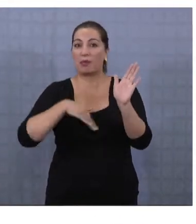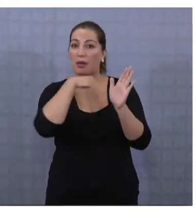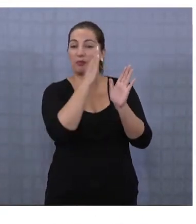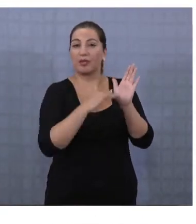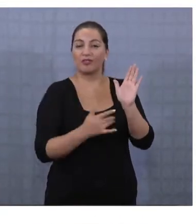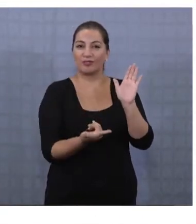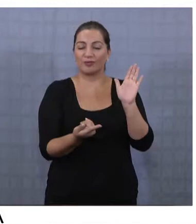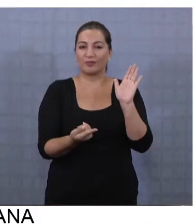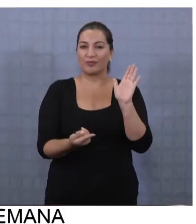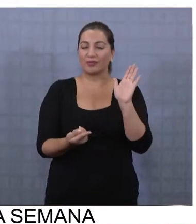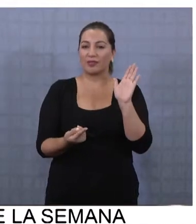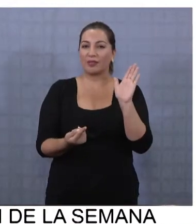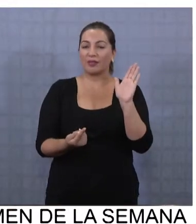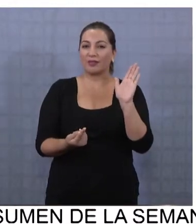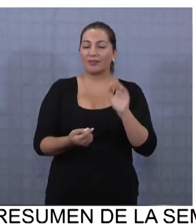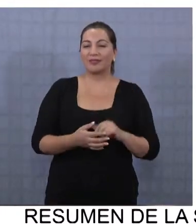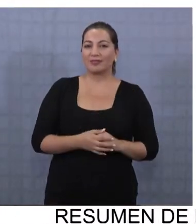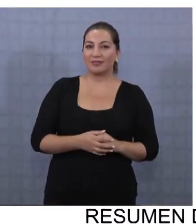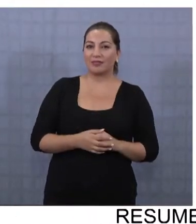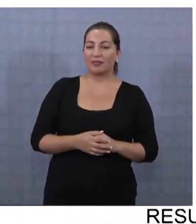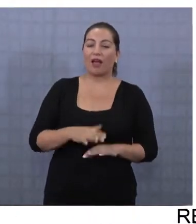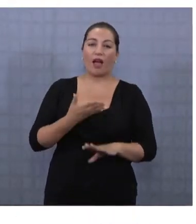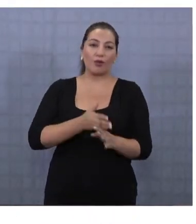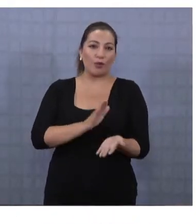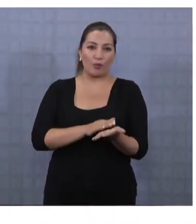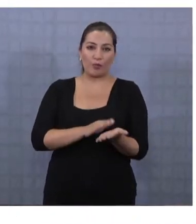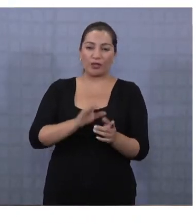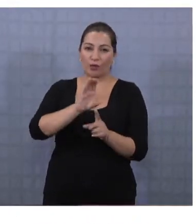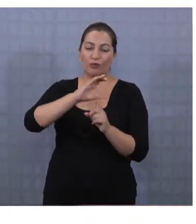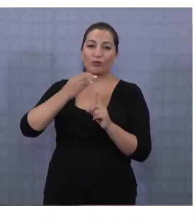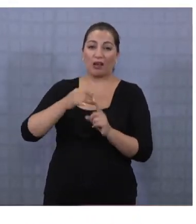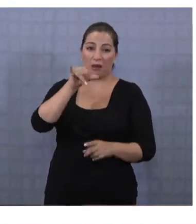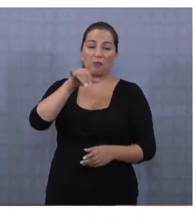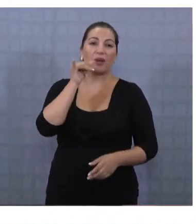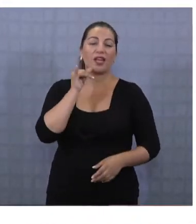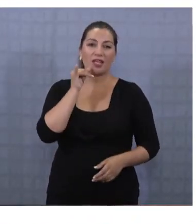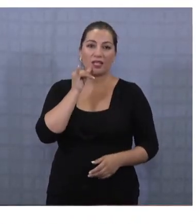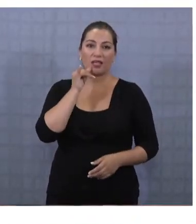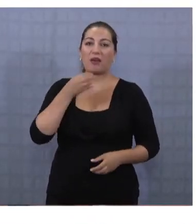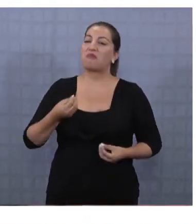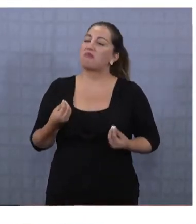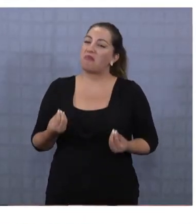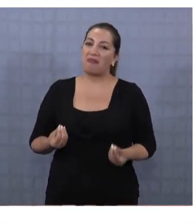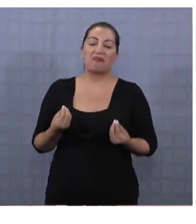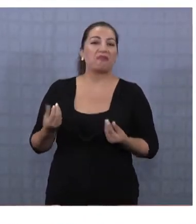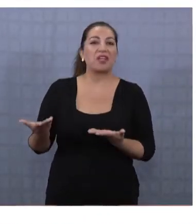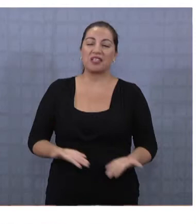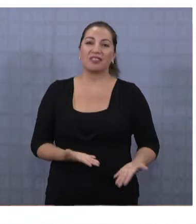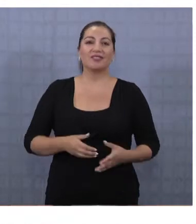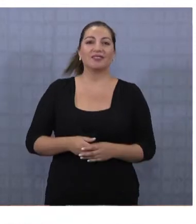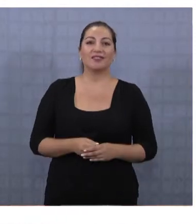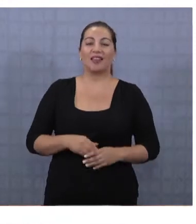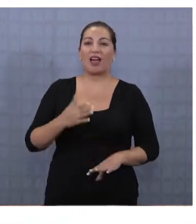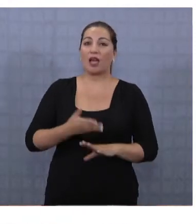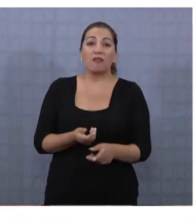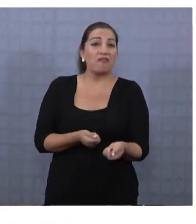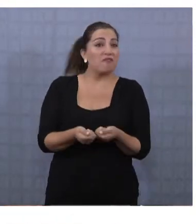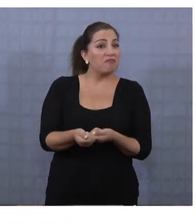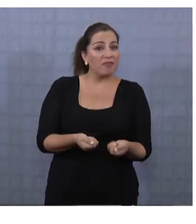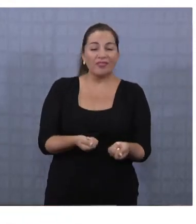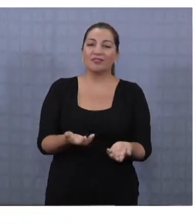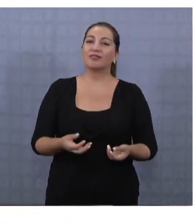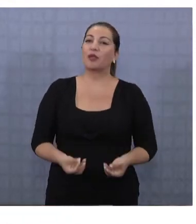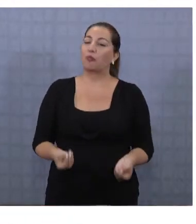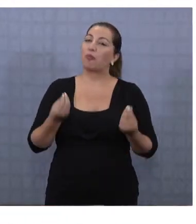Y si hay alguna propuesta cultural para la ciudad de Iquique, bienvenido sea. Si hay una especie de venta,